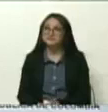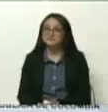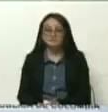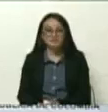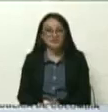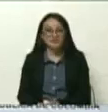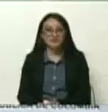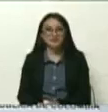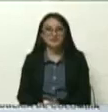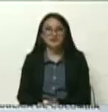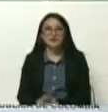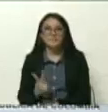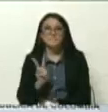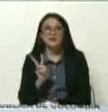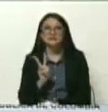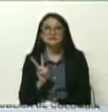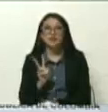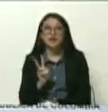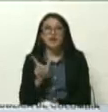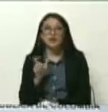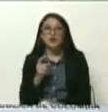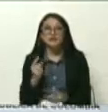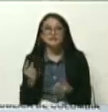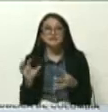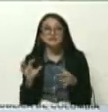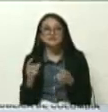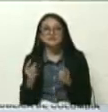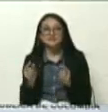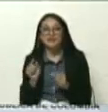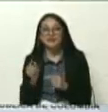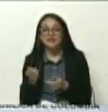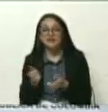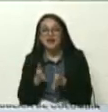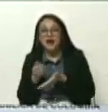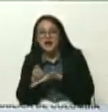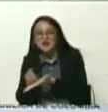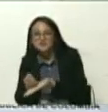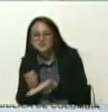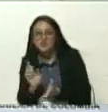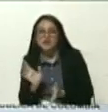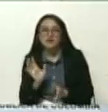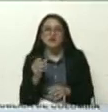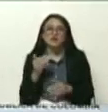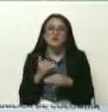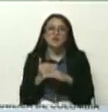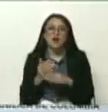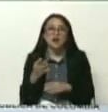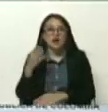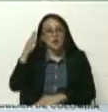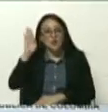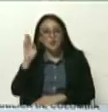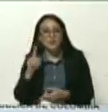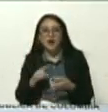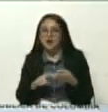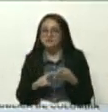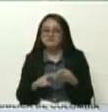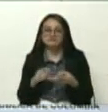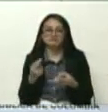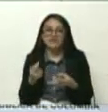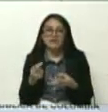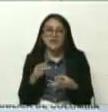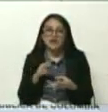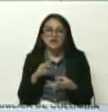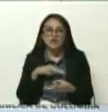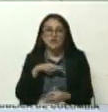Venezuela no es ningún intermediario, como tampoco lo es la República de Cuba, ni lo